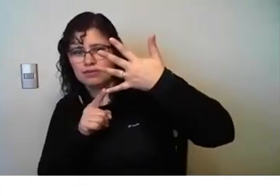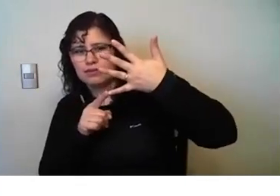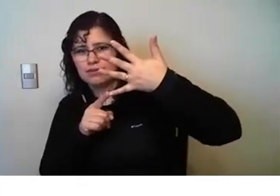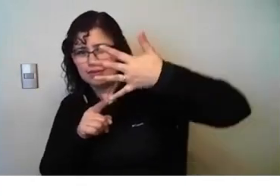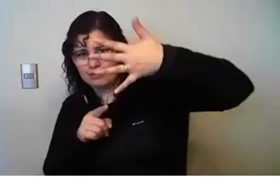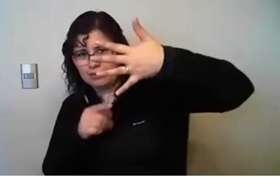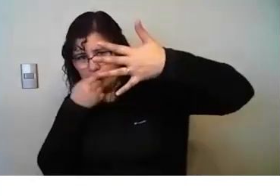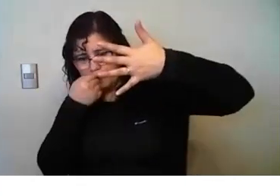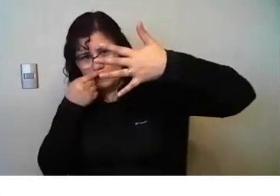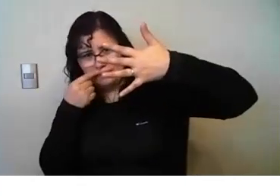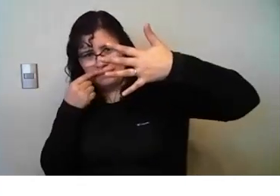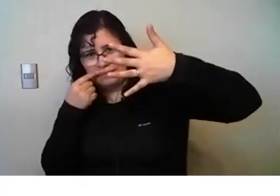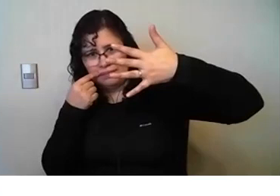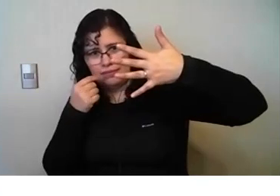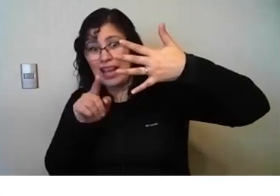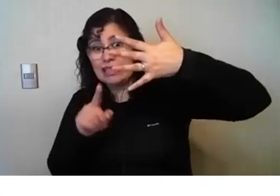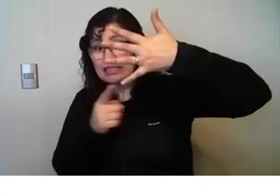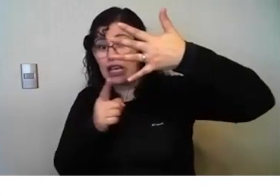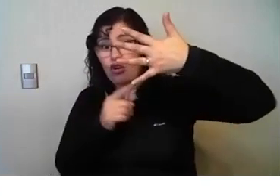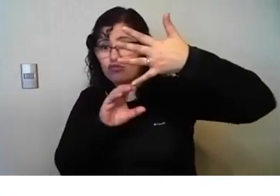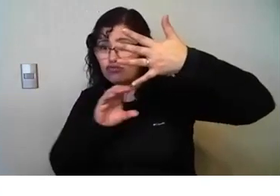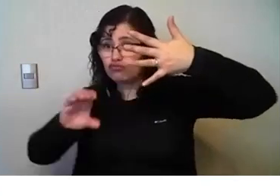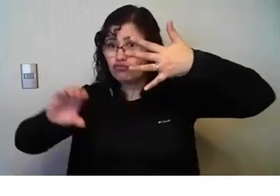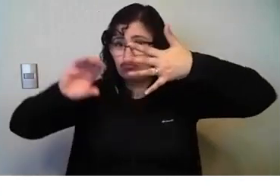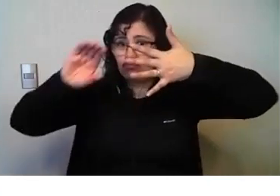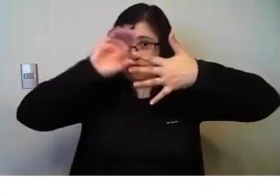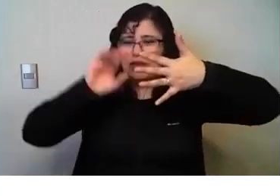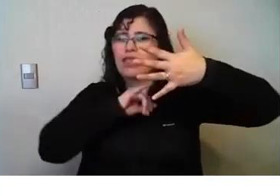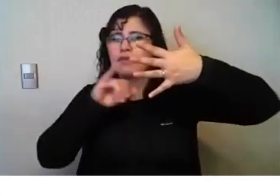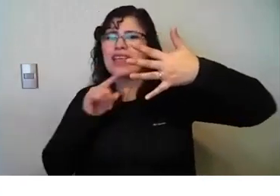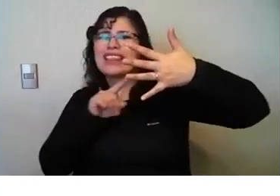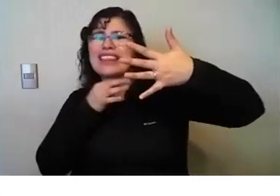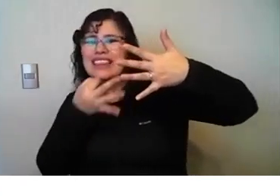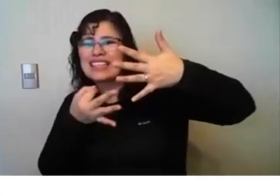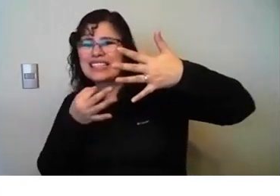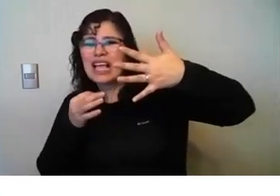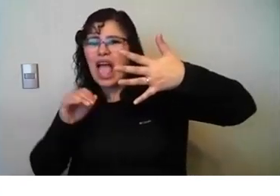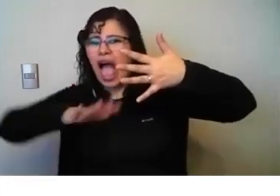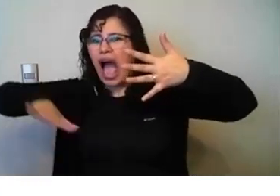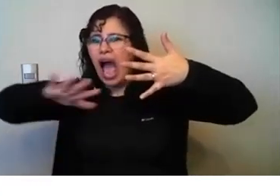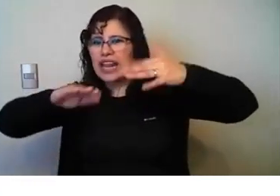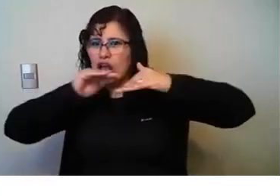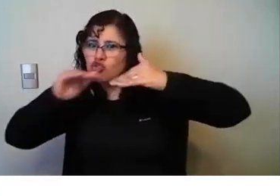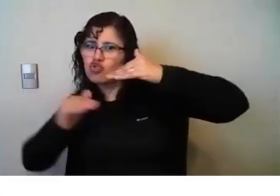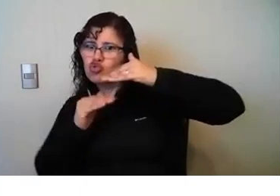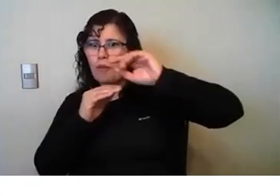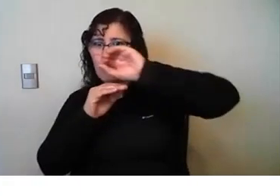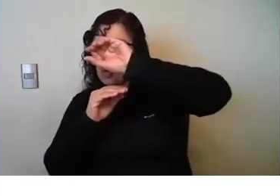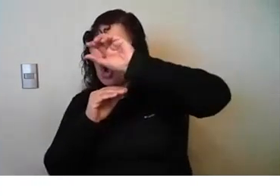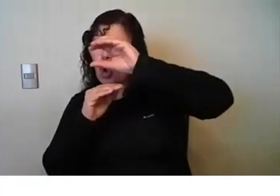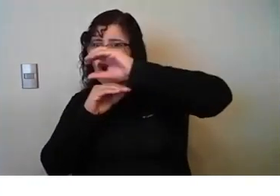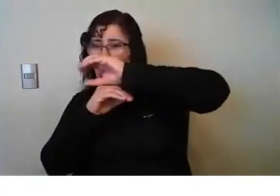esta figura, aquí tenemos el estrato número 5 y dice áreas subcorticales salvo o excepto el